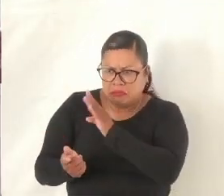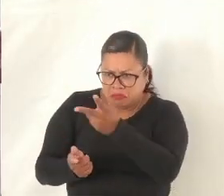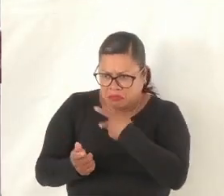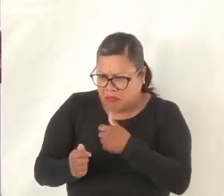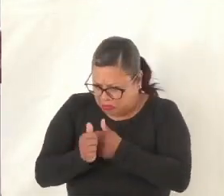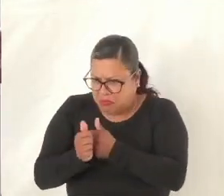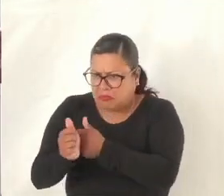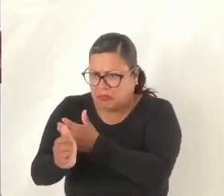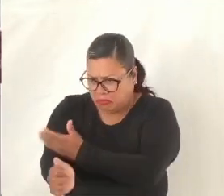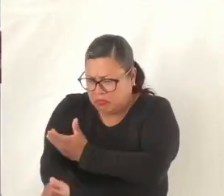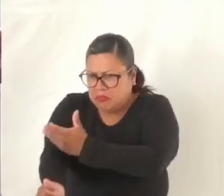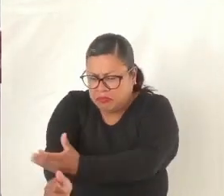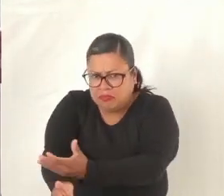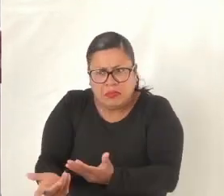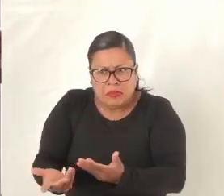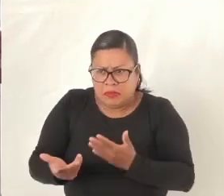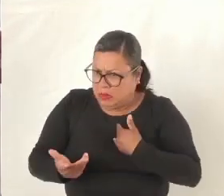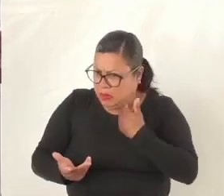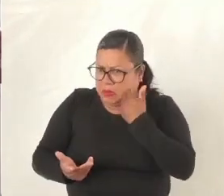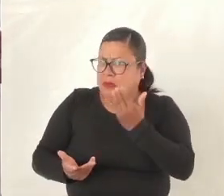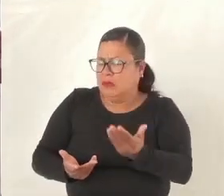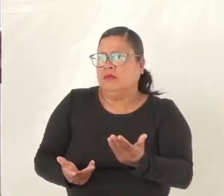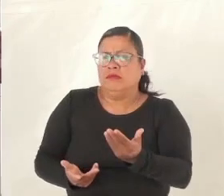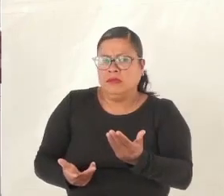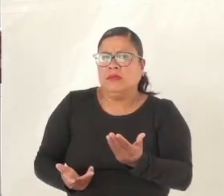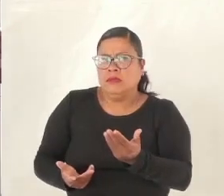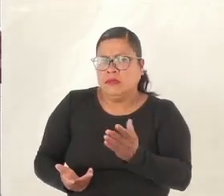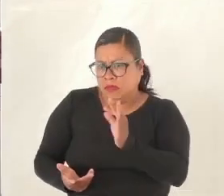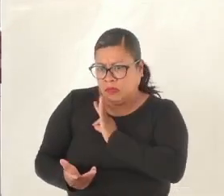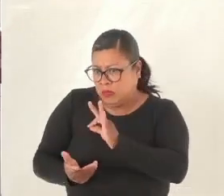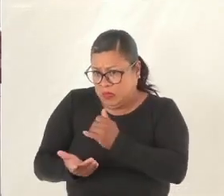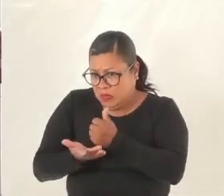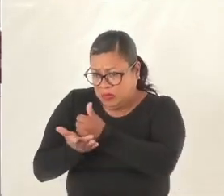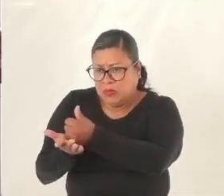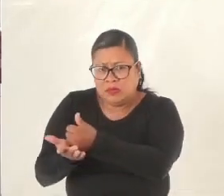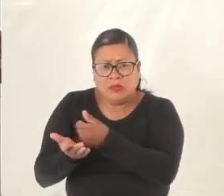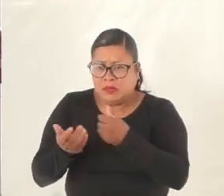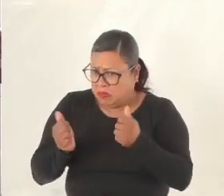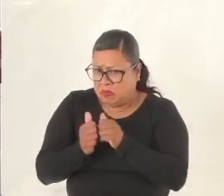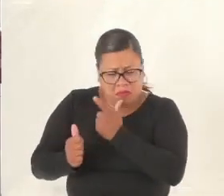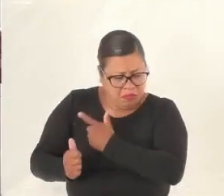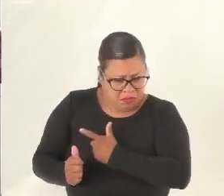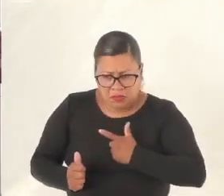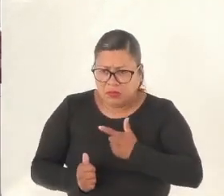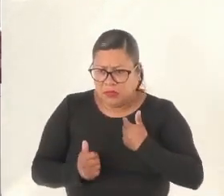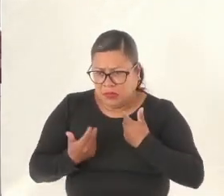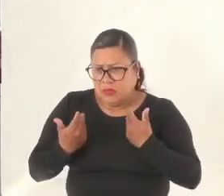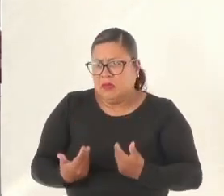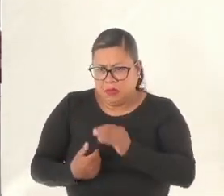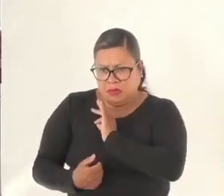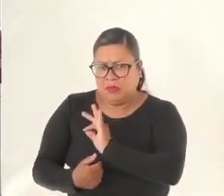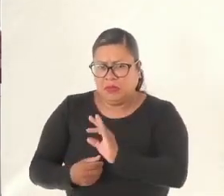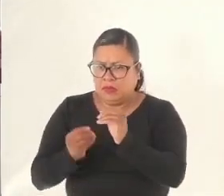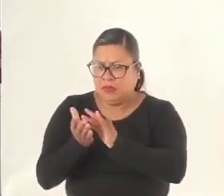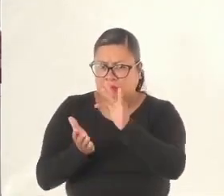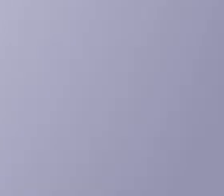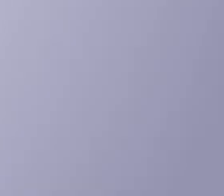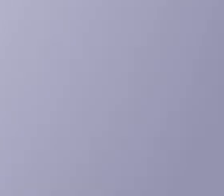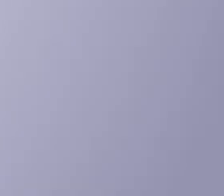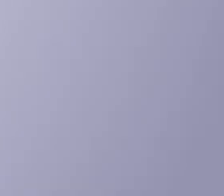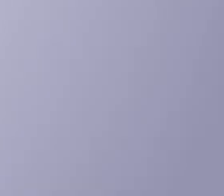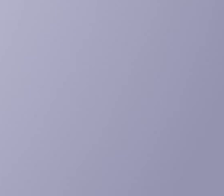si en algo somos en verdad de utilidad créame que tiene una aliada también acá en el congreso gracias